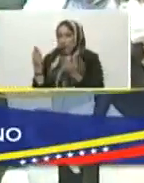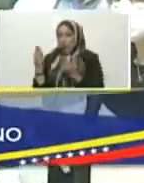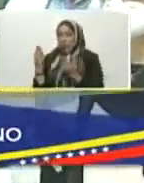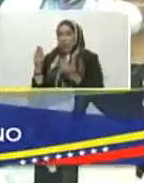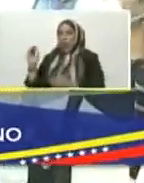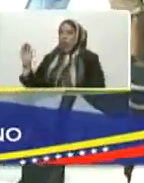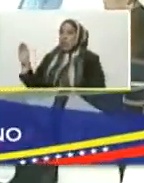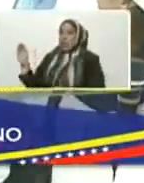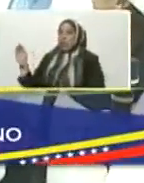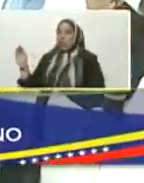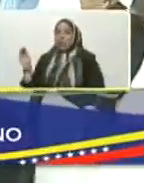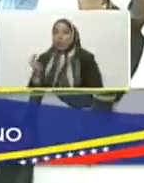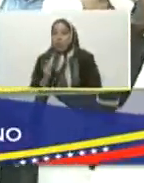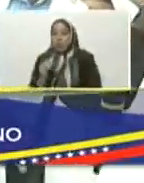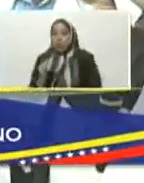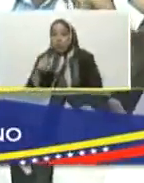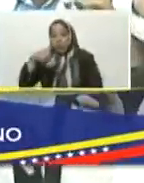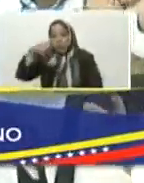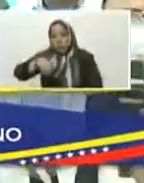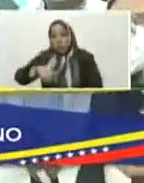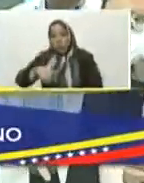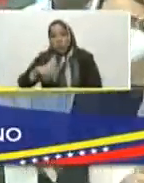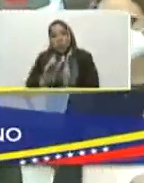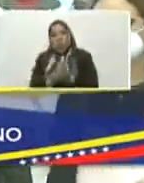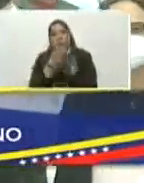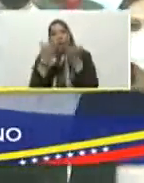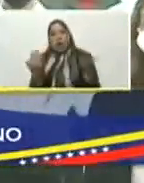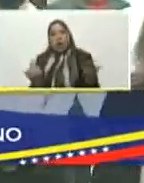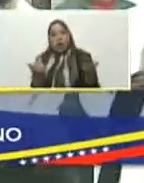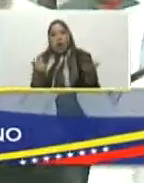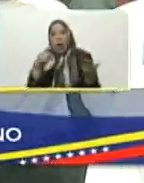Llegó a Guacara Super Bigote.